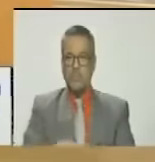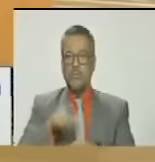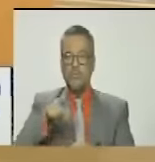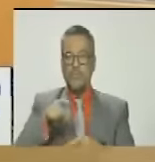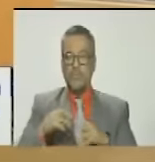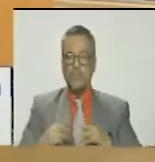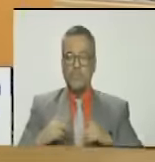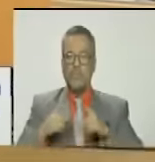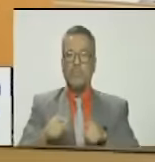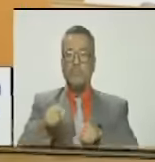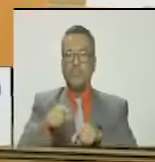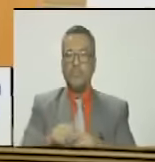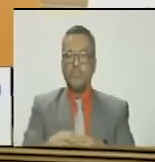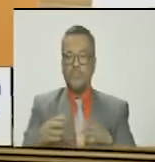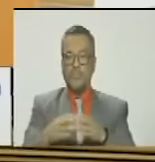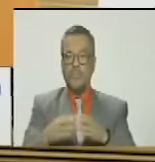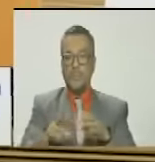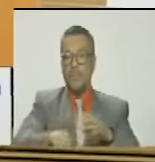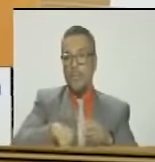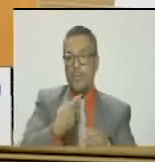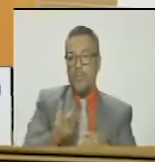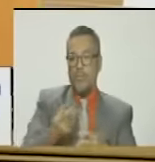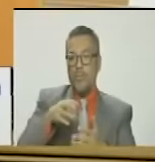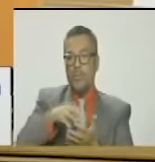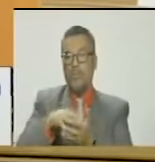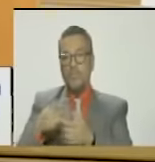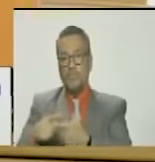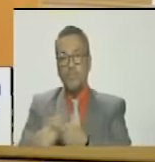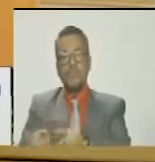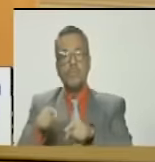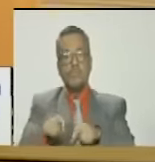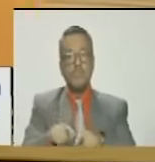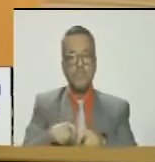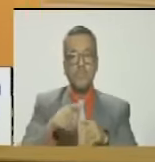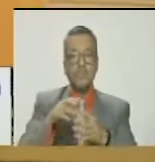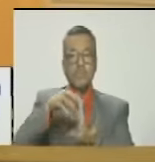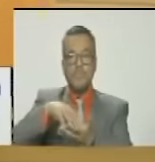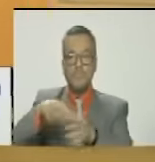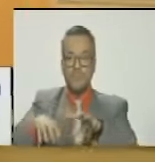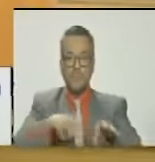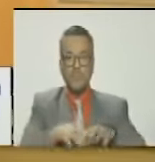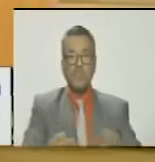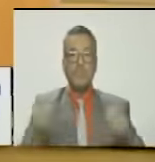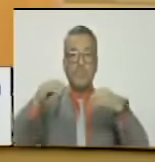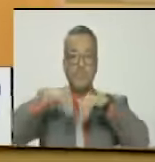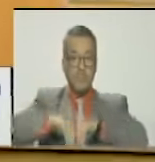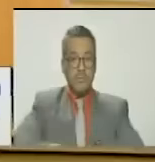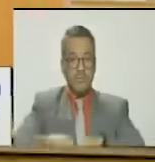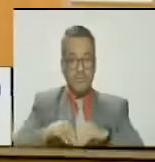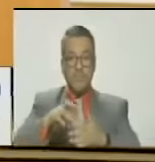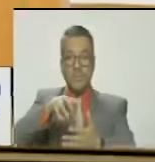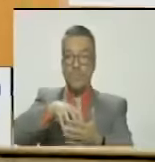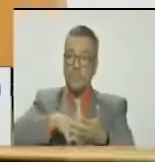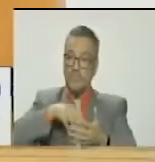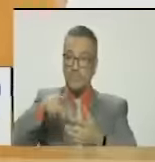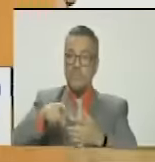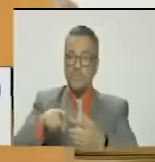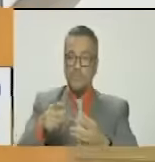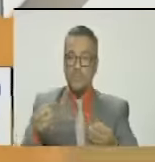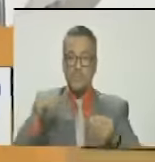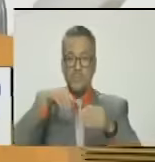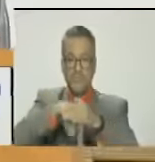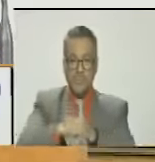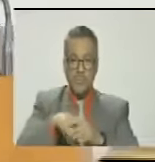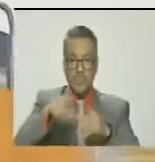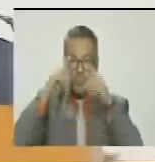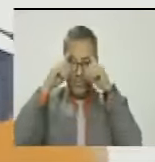este espacio. Pudiendo sesionar en lugar diferente o en otra ciudad por acuerdo en la mayoría de sus